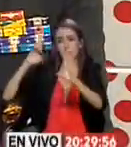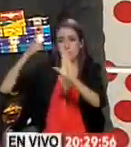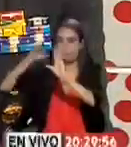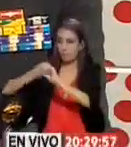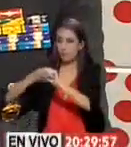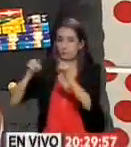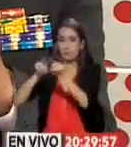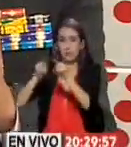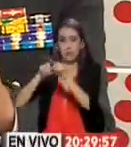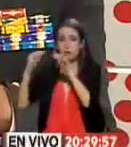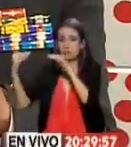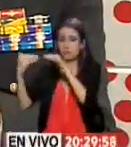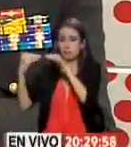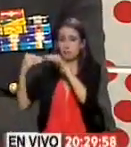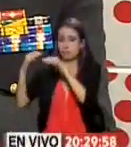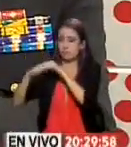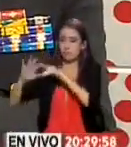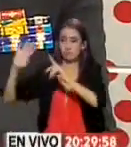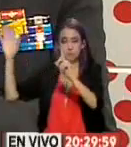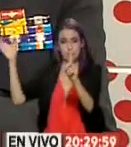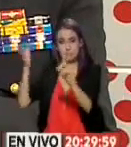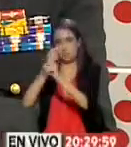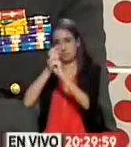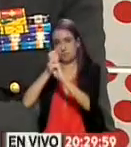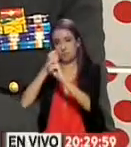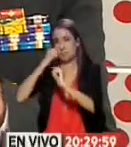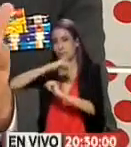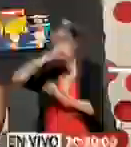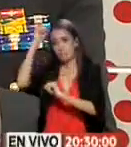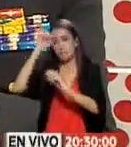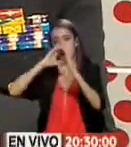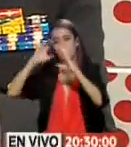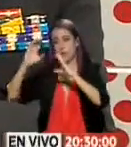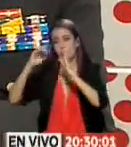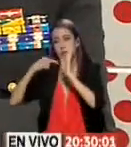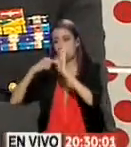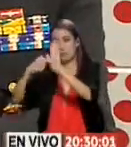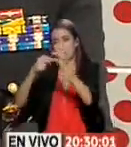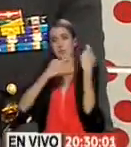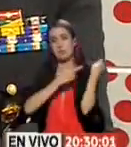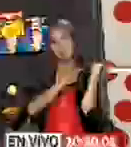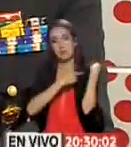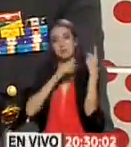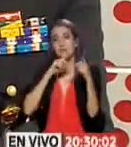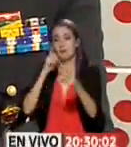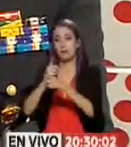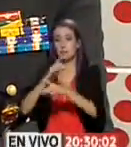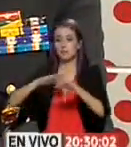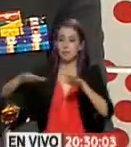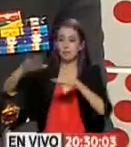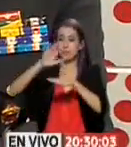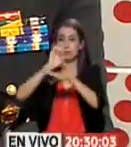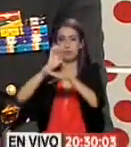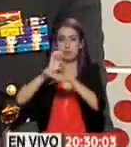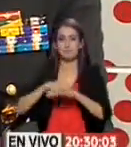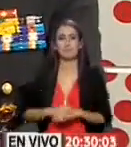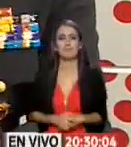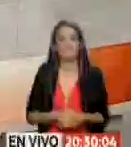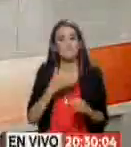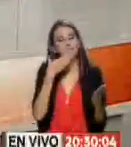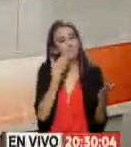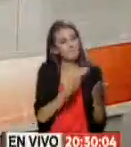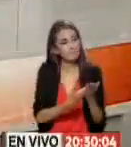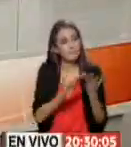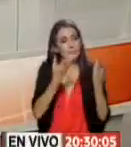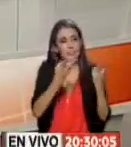parte de nosotros porque alcanzaron el triunfo comunicacional y hoy son los encargados de llevar la verdad a todos los rincones de nuestra patria. Muy bien, muchas